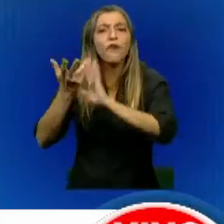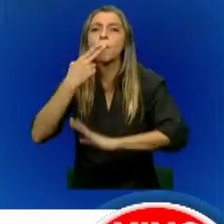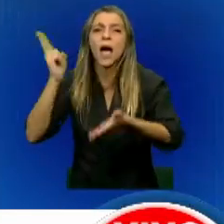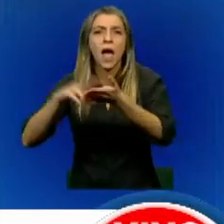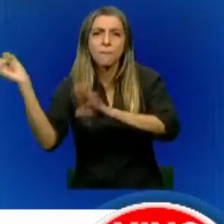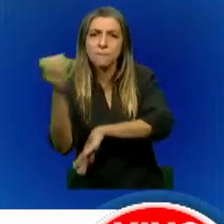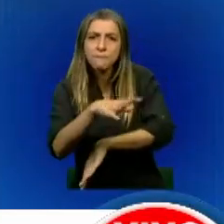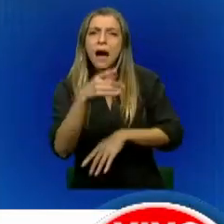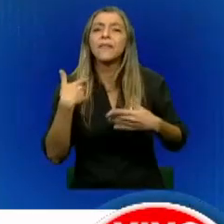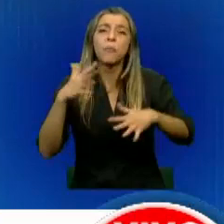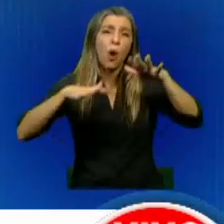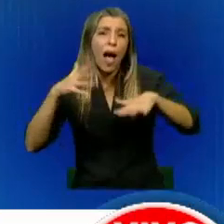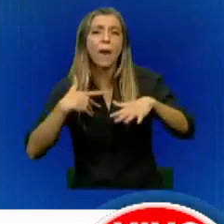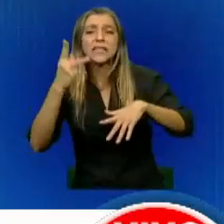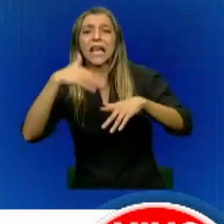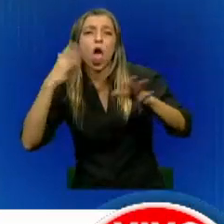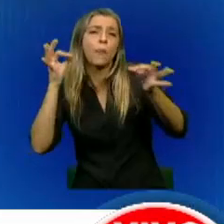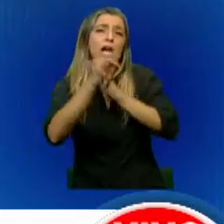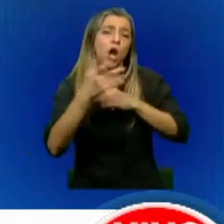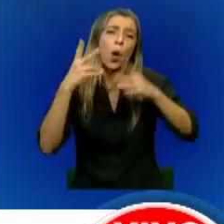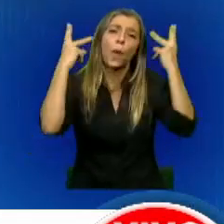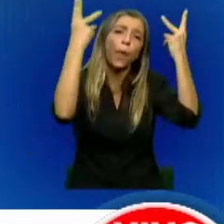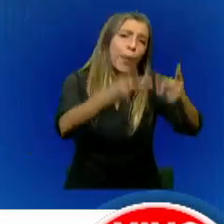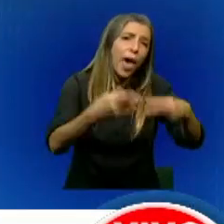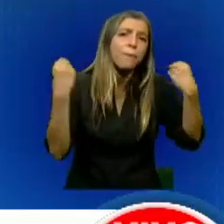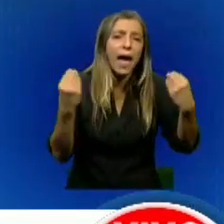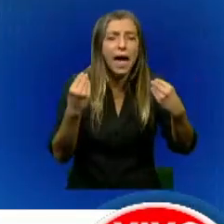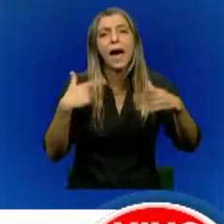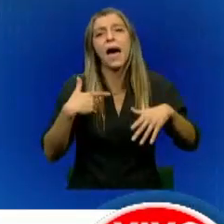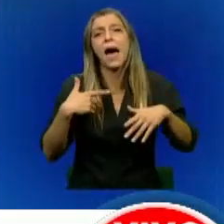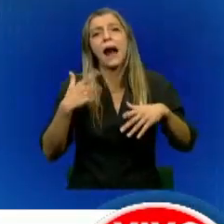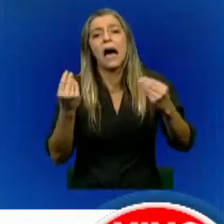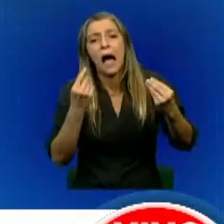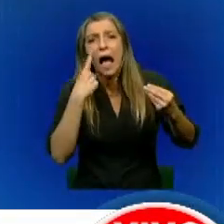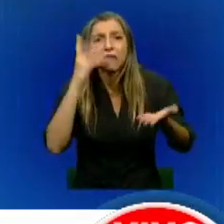a veces miles de kilómetros para llegar hasta un consulado para